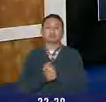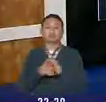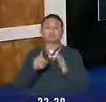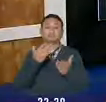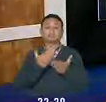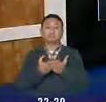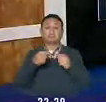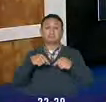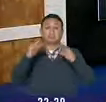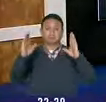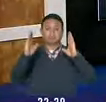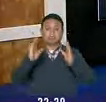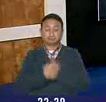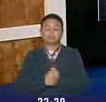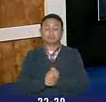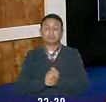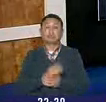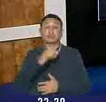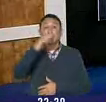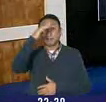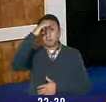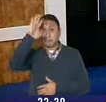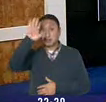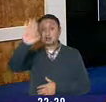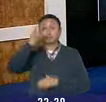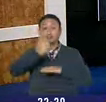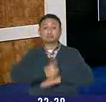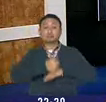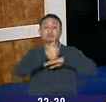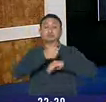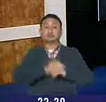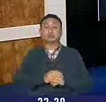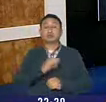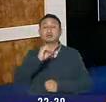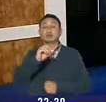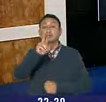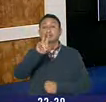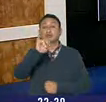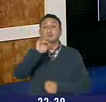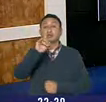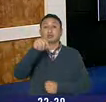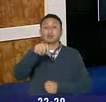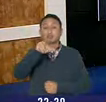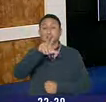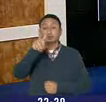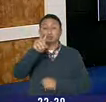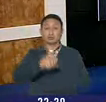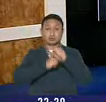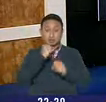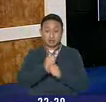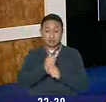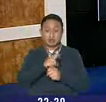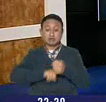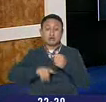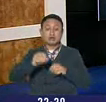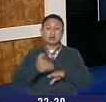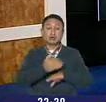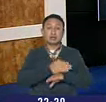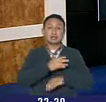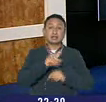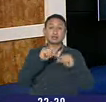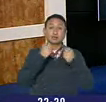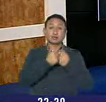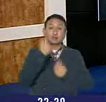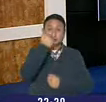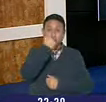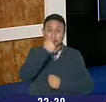Gracias por su sintonía. En México, las autoridades detuvieron a Ovidio Guzmán, de 32 años, hijo del encarcelado narcotraficante